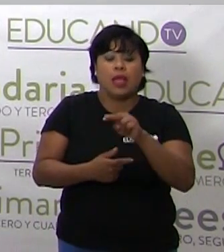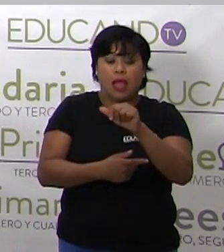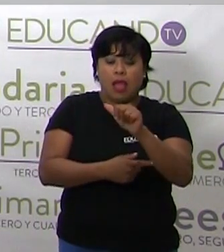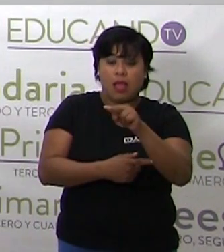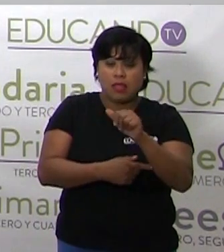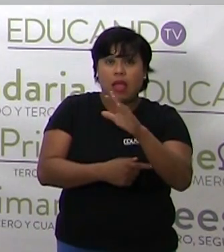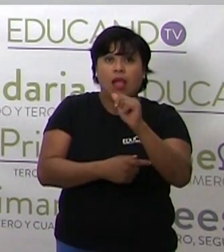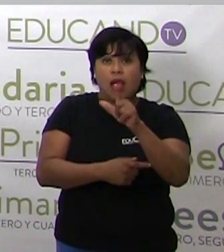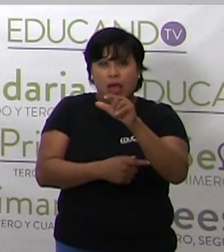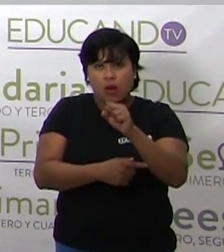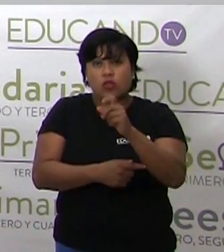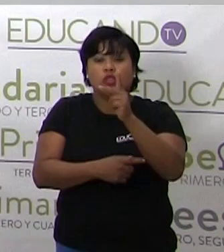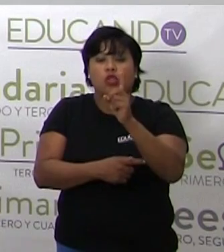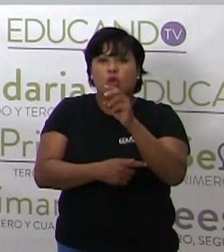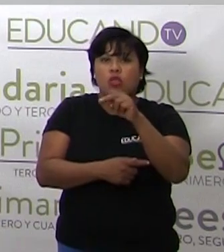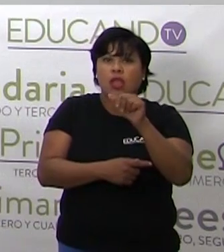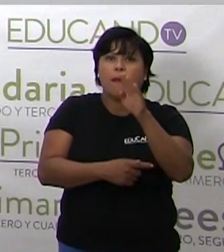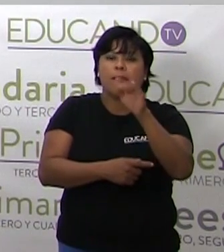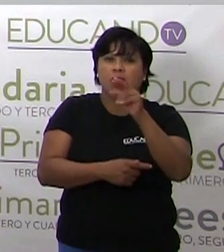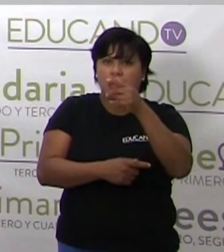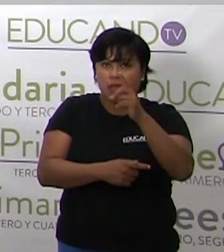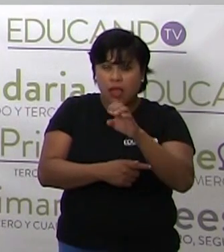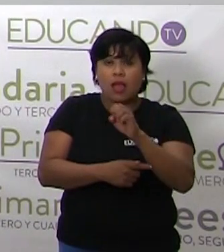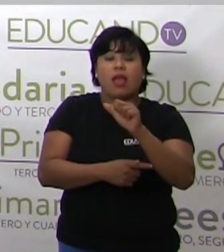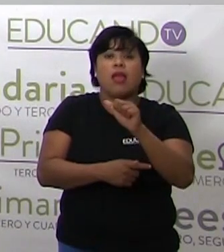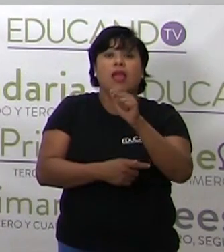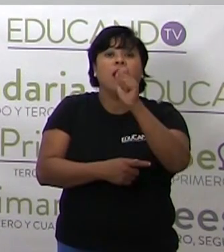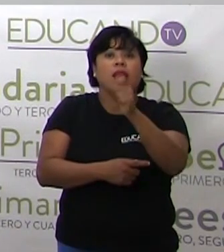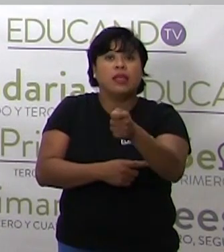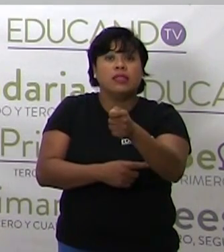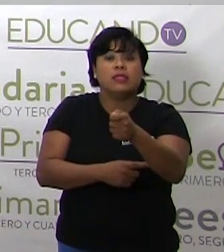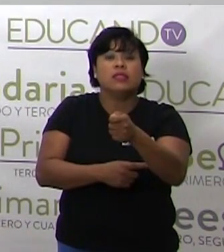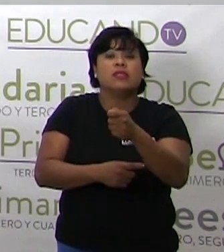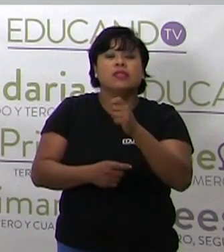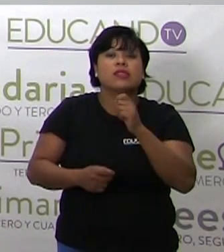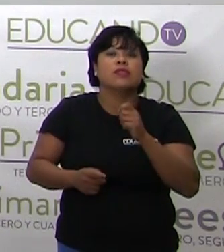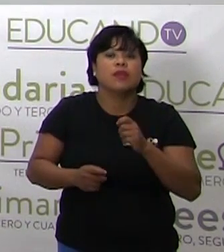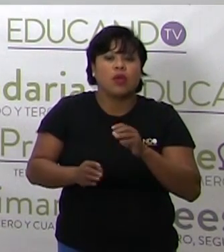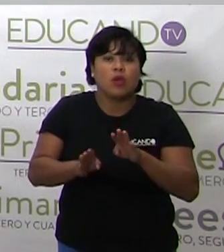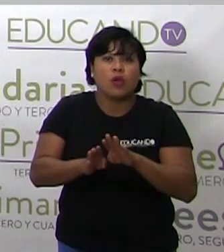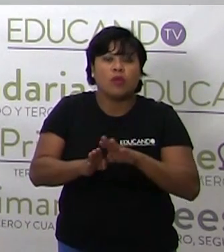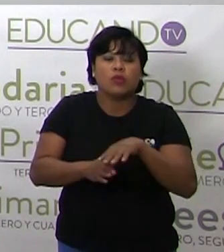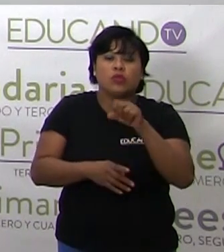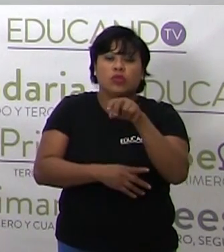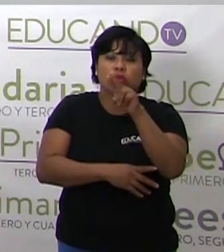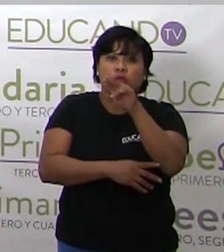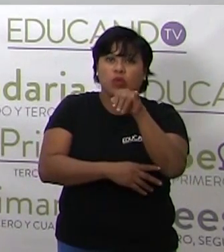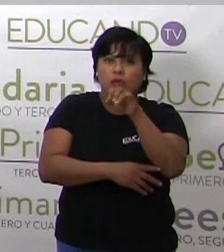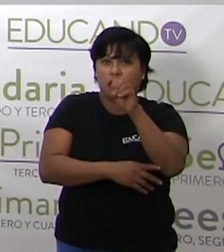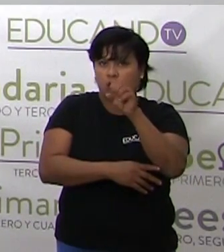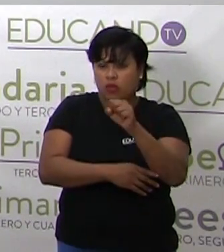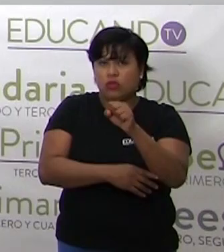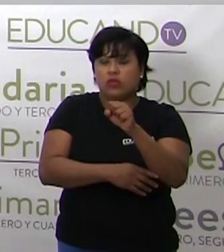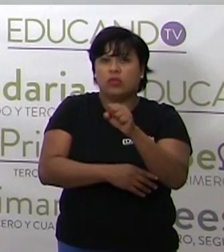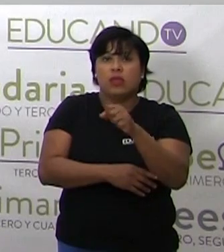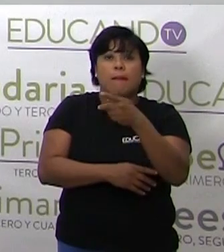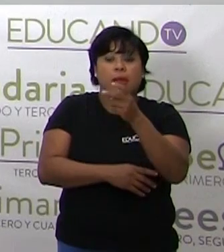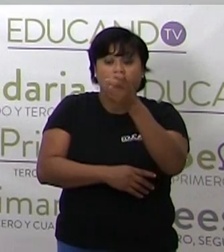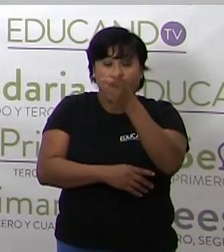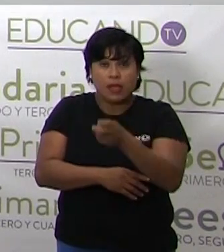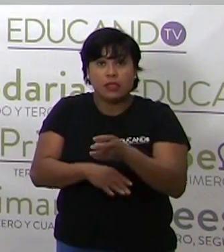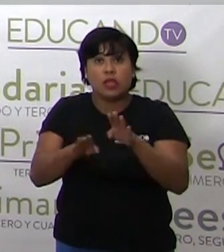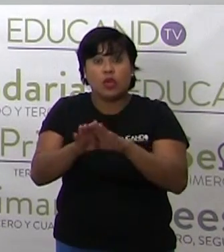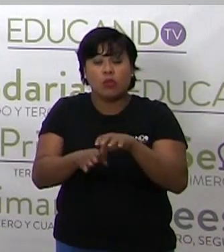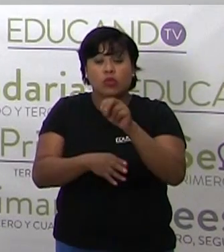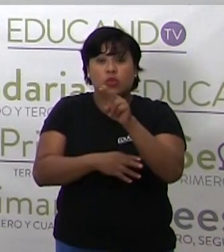Ana, Carlos, doña Brígida y el padre de Ana son, vuelvo a repetir, los sujetos, pero este tipo de